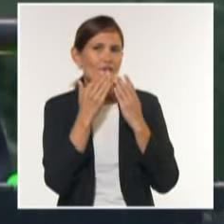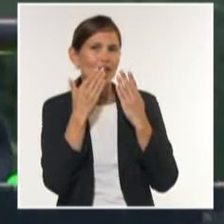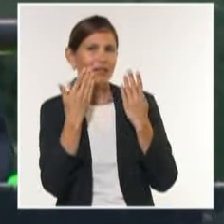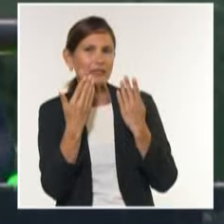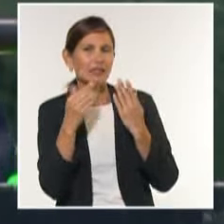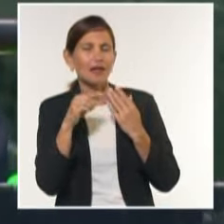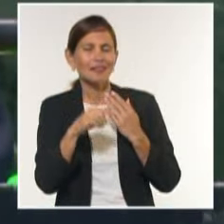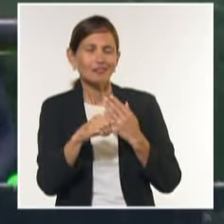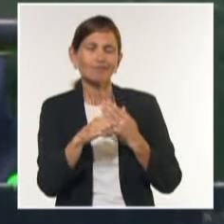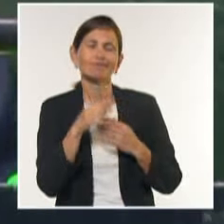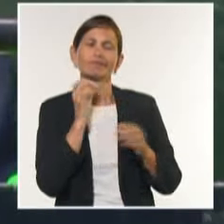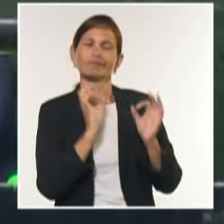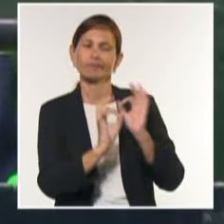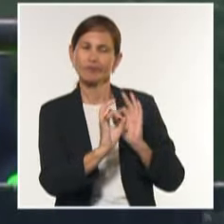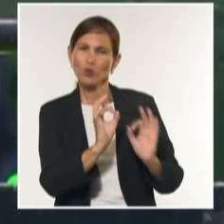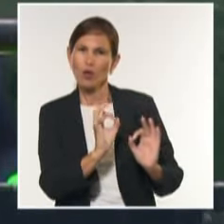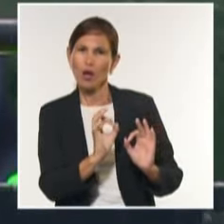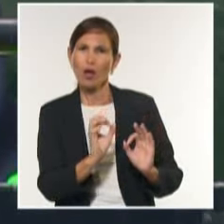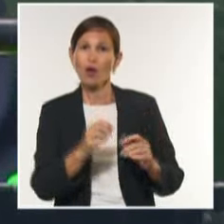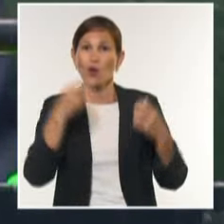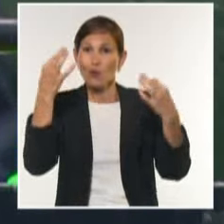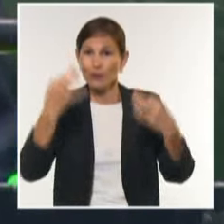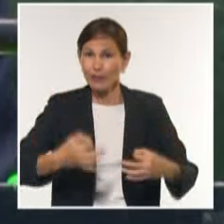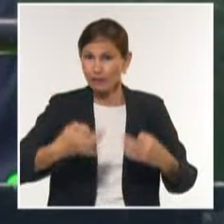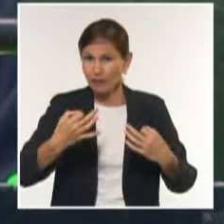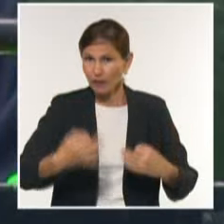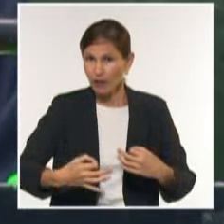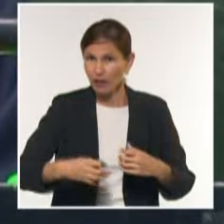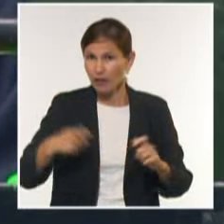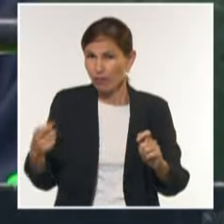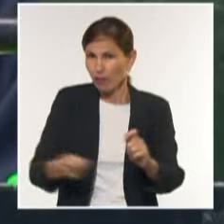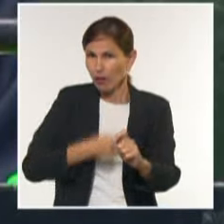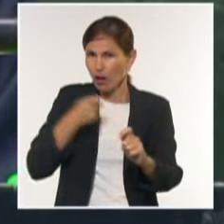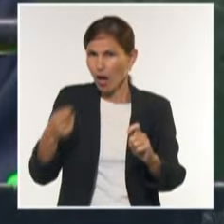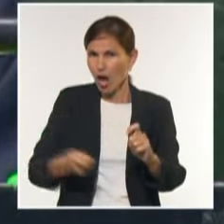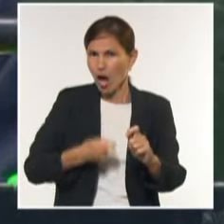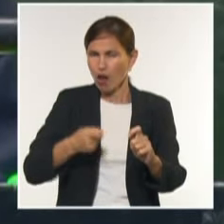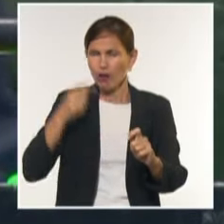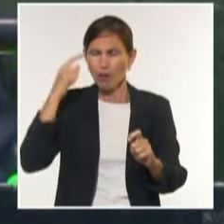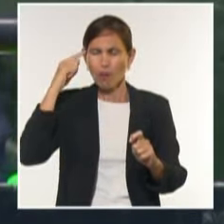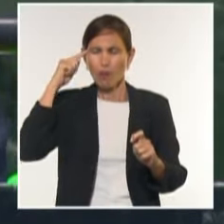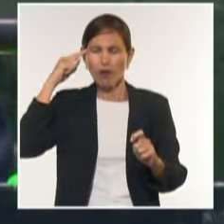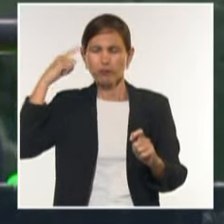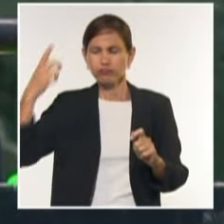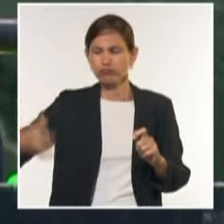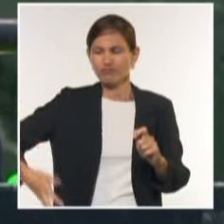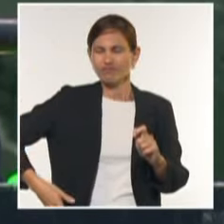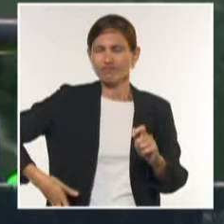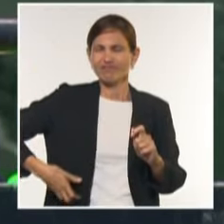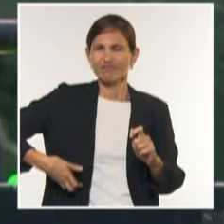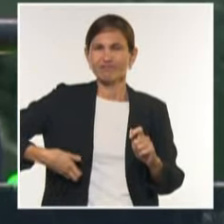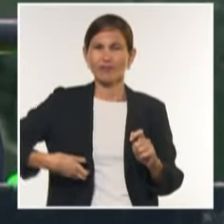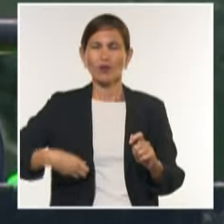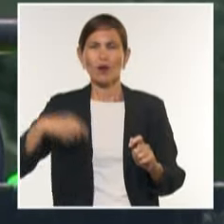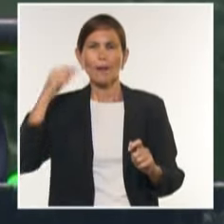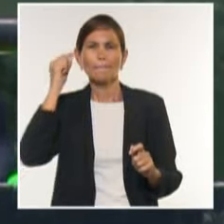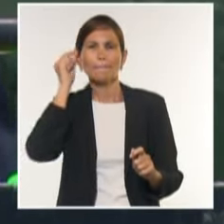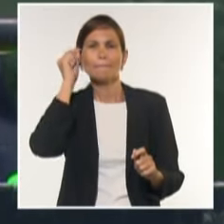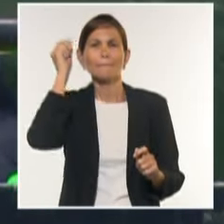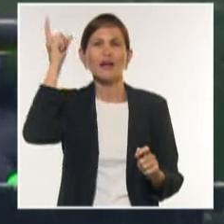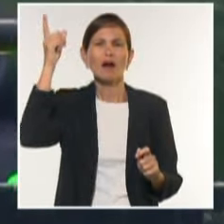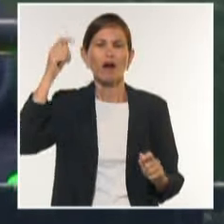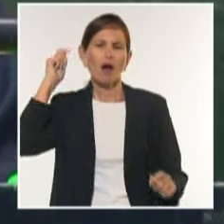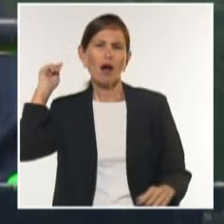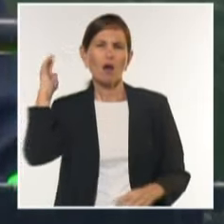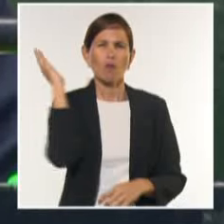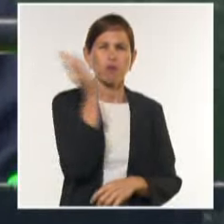promotores de esa guerra se ufanan de su efecto destructivo y de su capacidad para